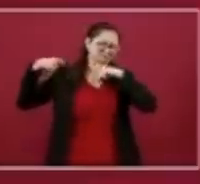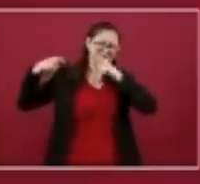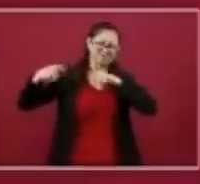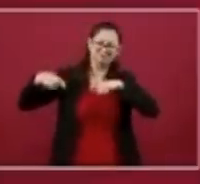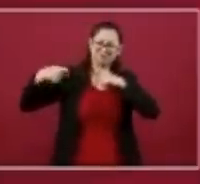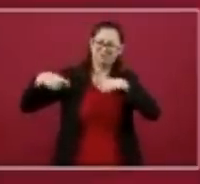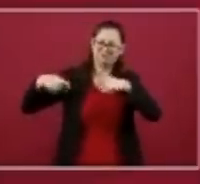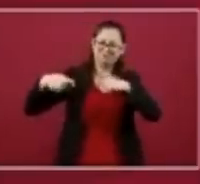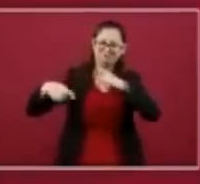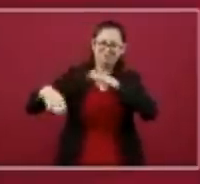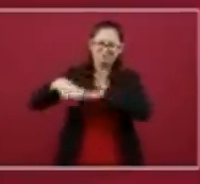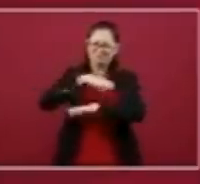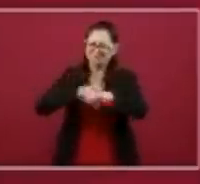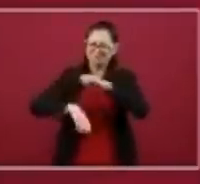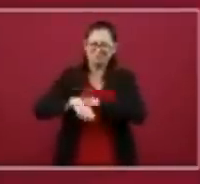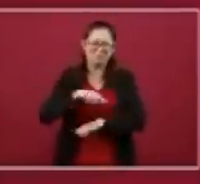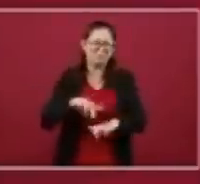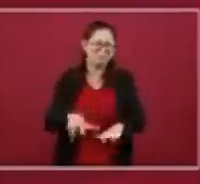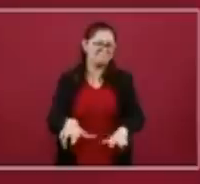empresarial.